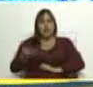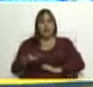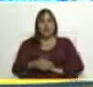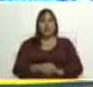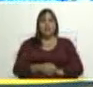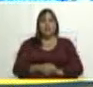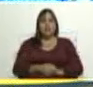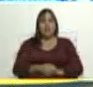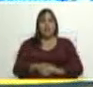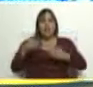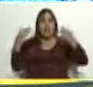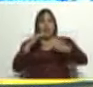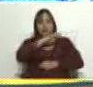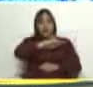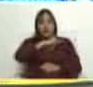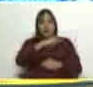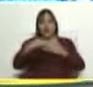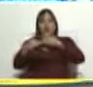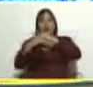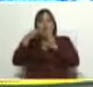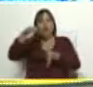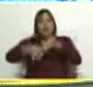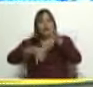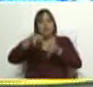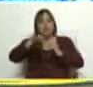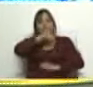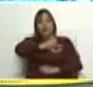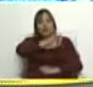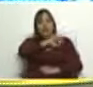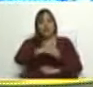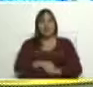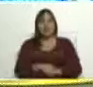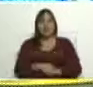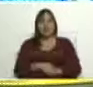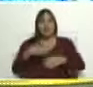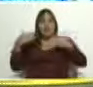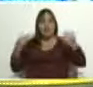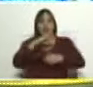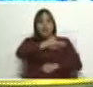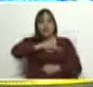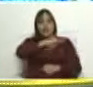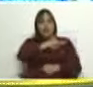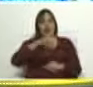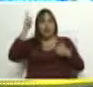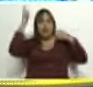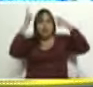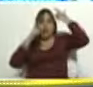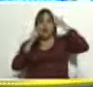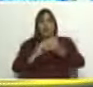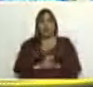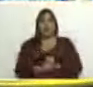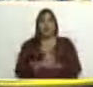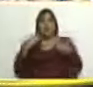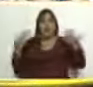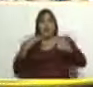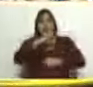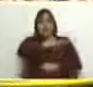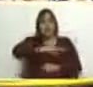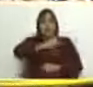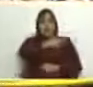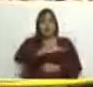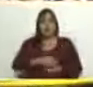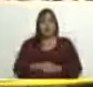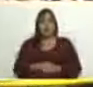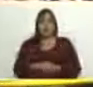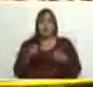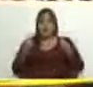misión Igualdad y Justicia Social, la gran misión Hugo Chávez, la gran misión para